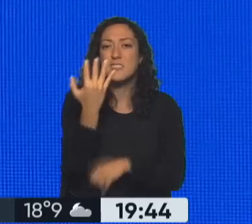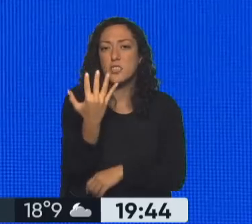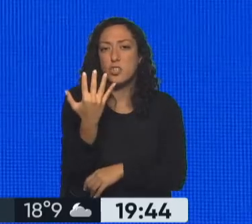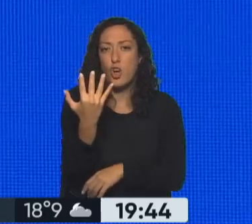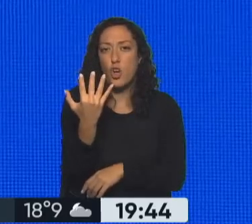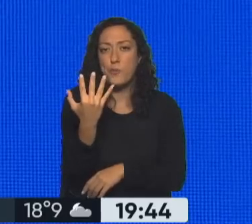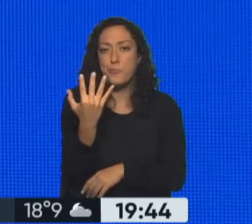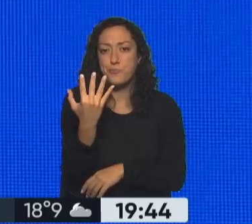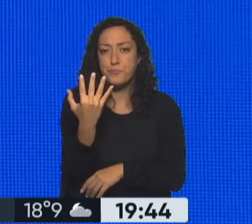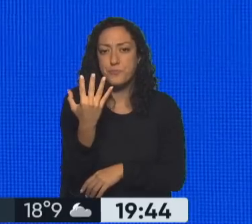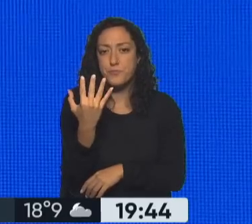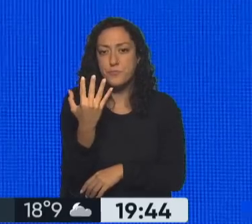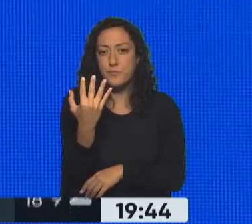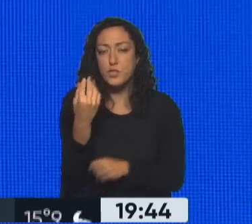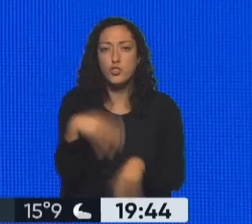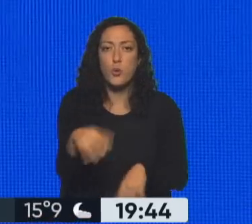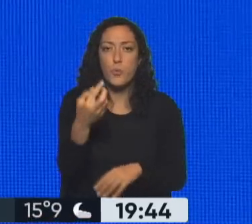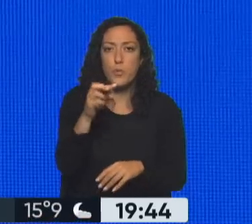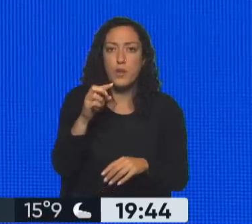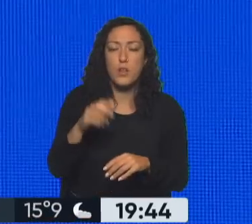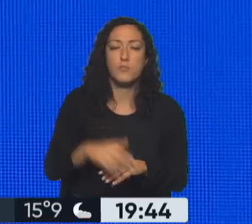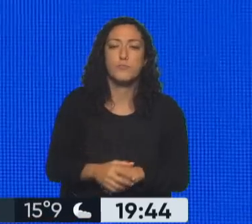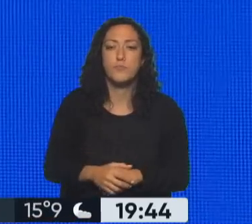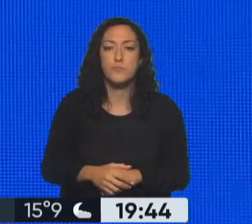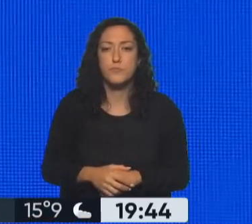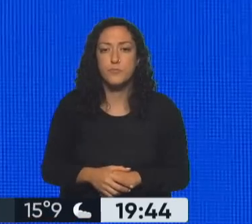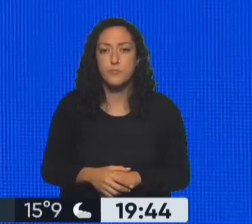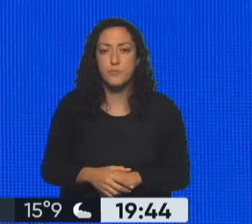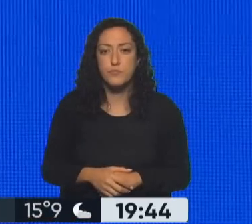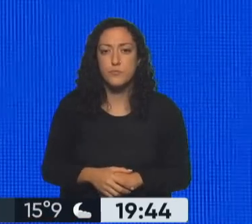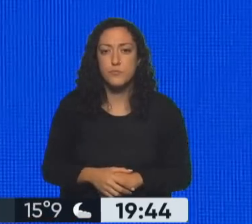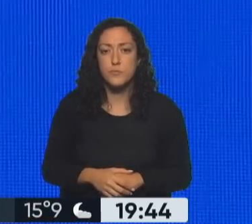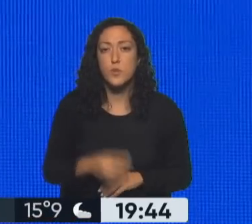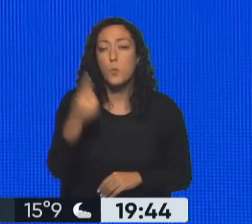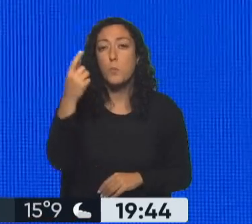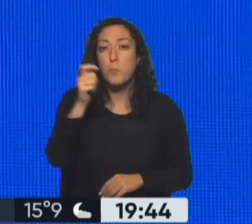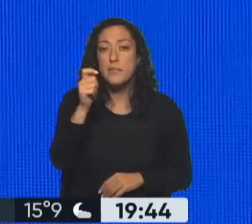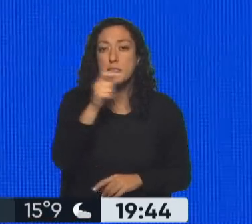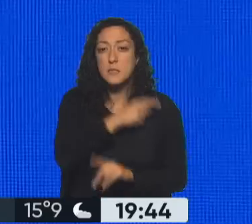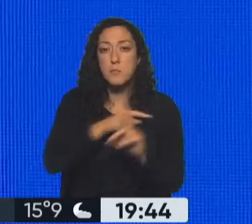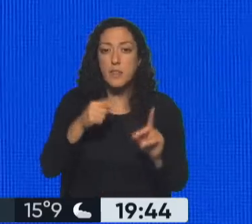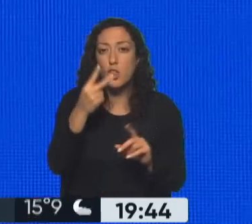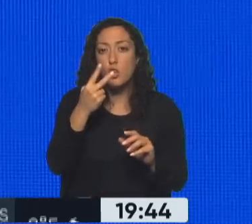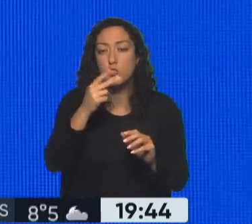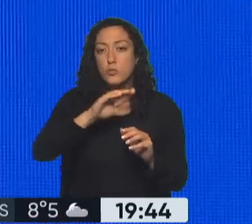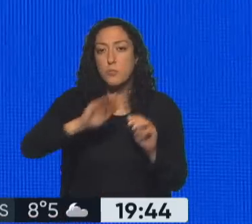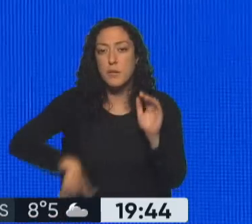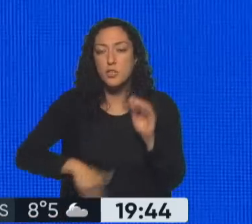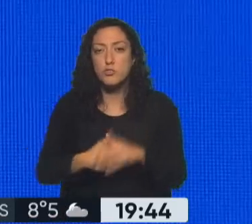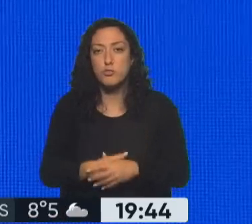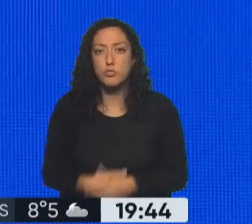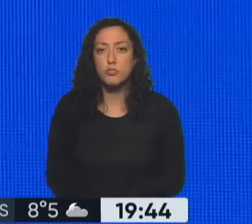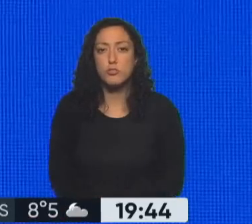países tenían superávit fiscal. En un mes y medio se cayeron 2, game